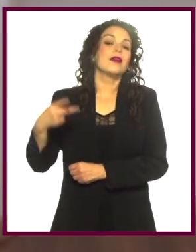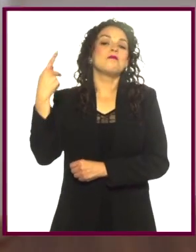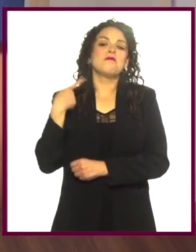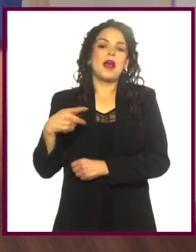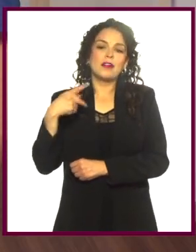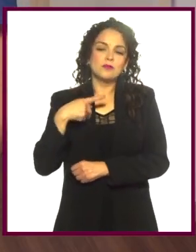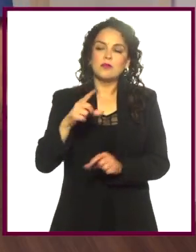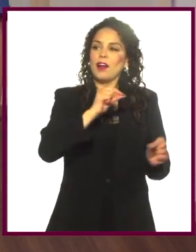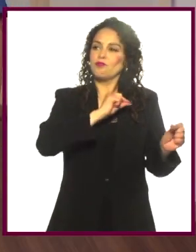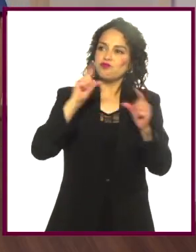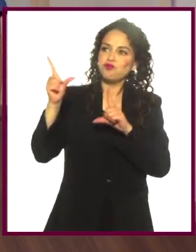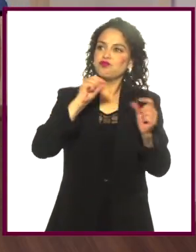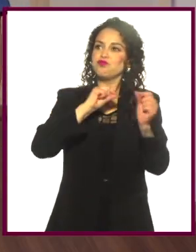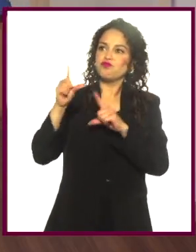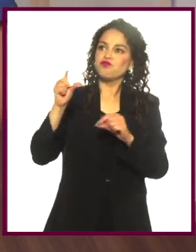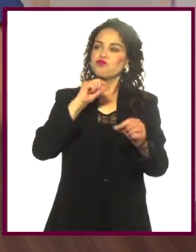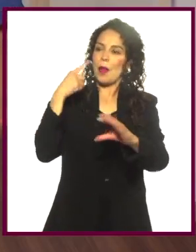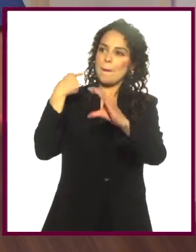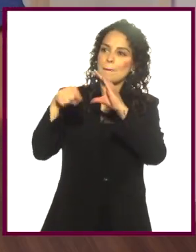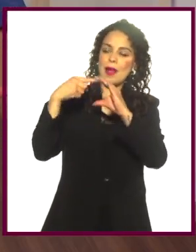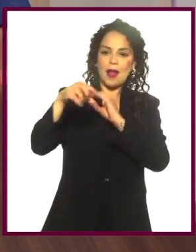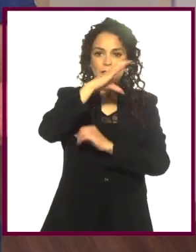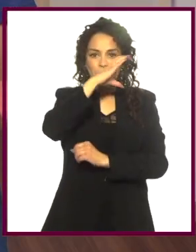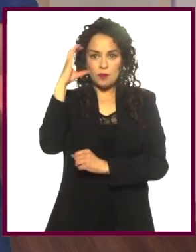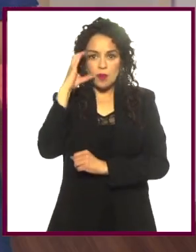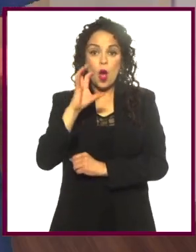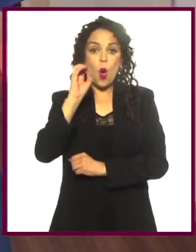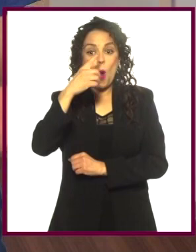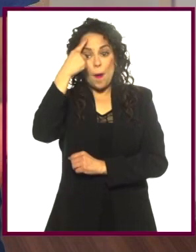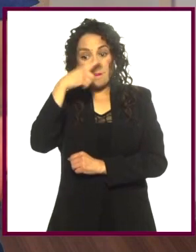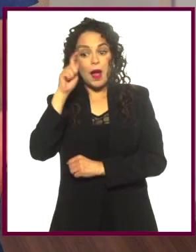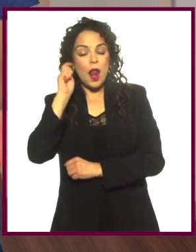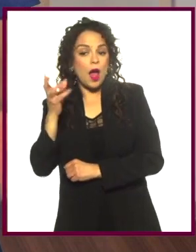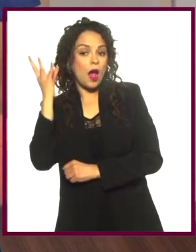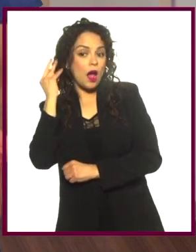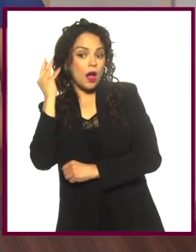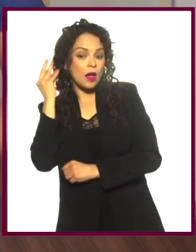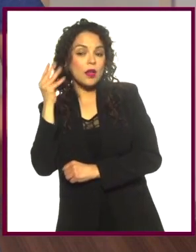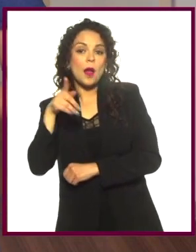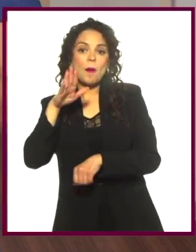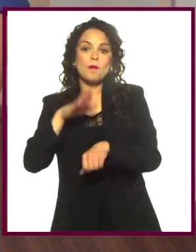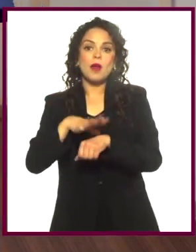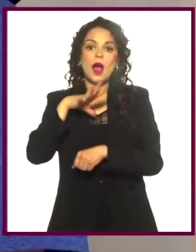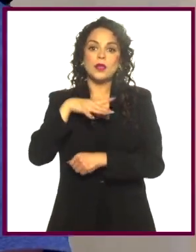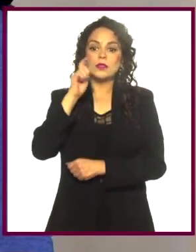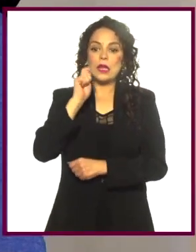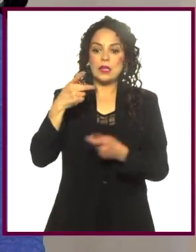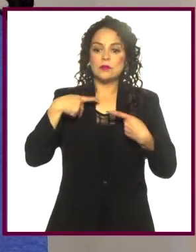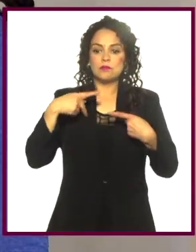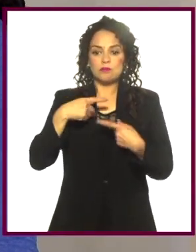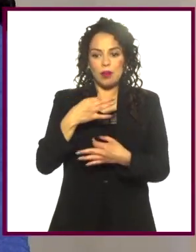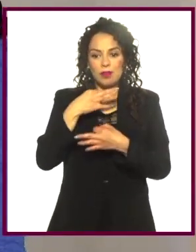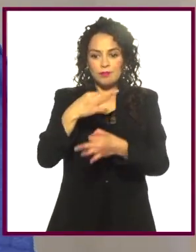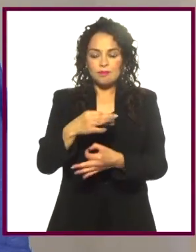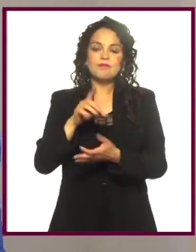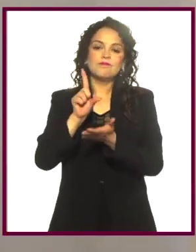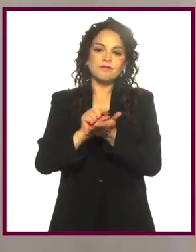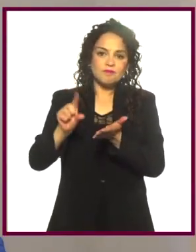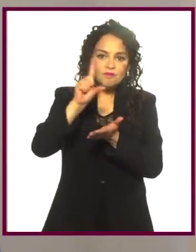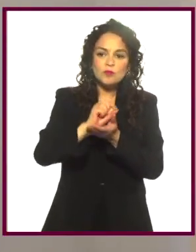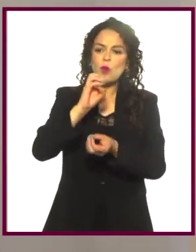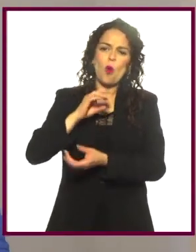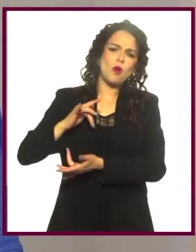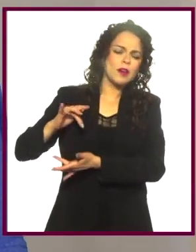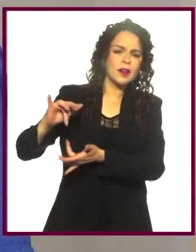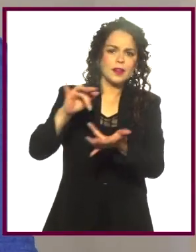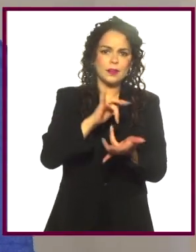¿no? O también para que la estación tenga más presencia en redes sociales, conseguir más seguidores y entonces cobrar